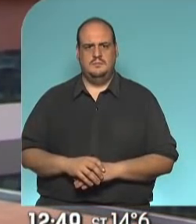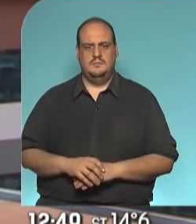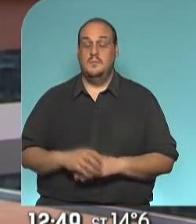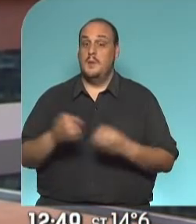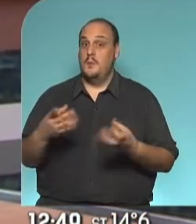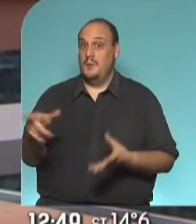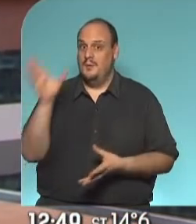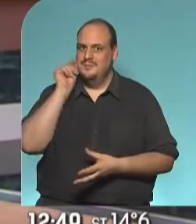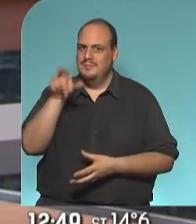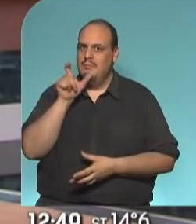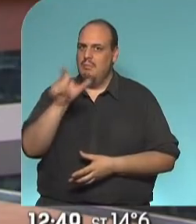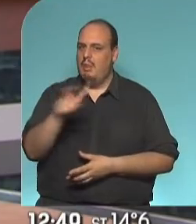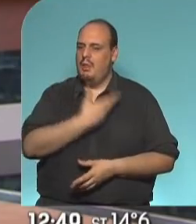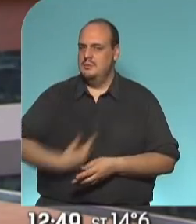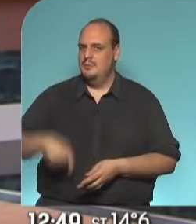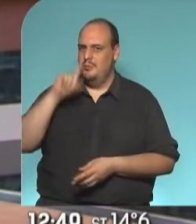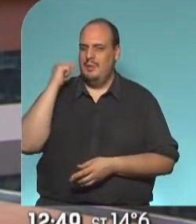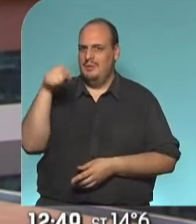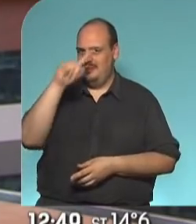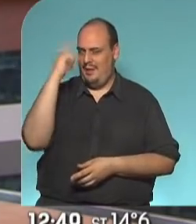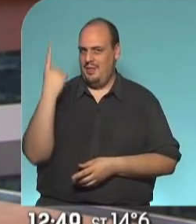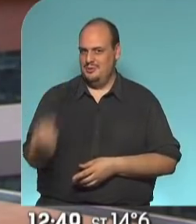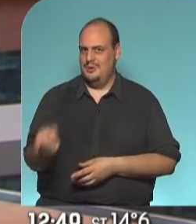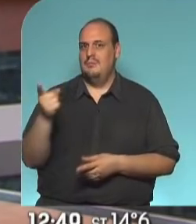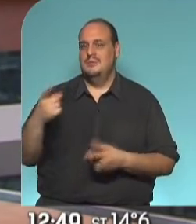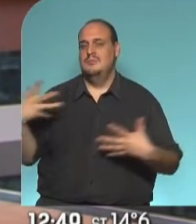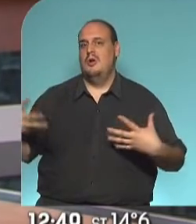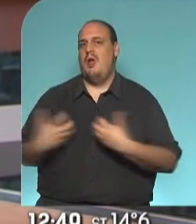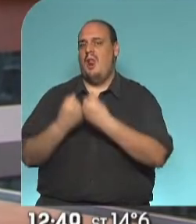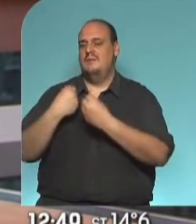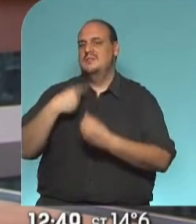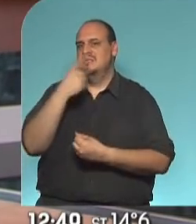Muy bien, escuchábamos la palabra entonces del presidente de la Nación en el aniversario número